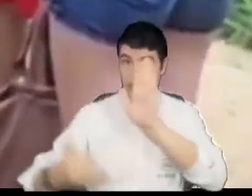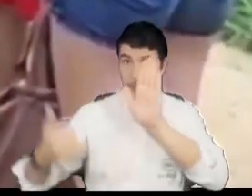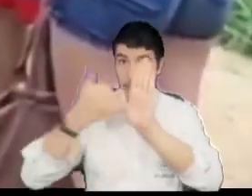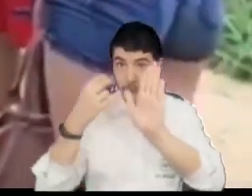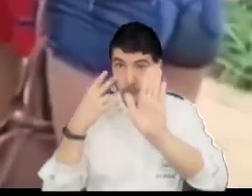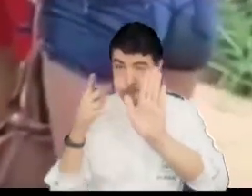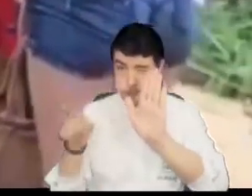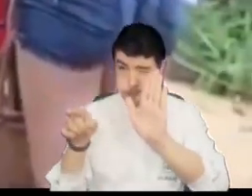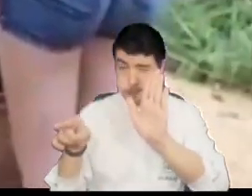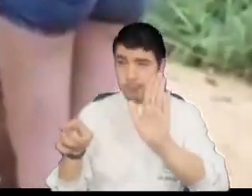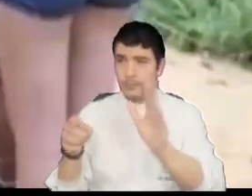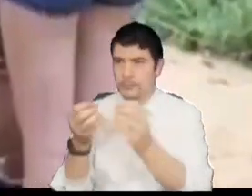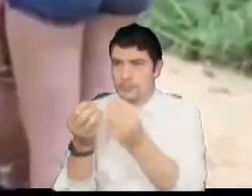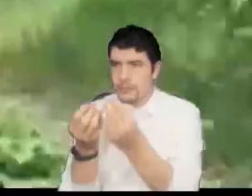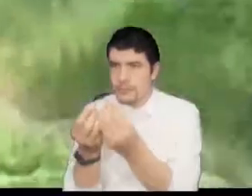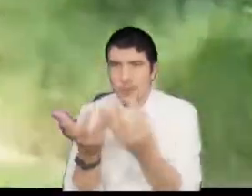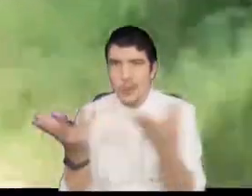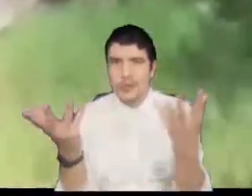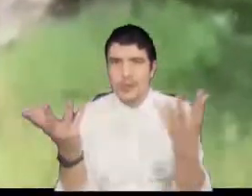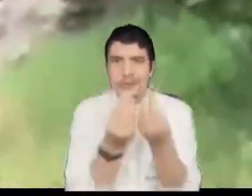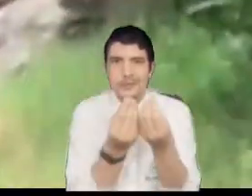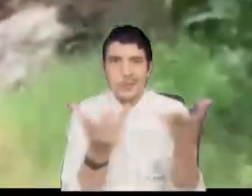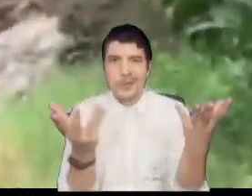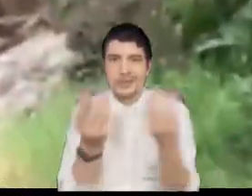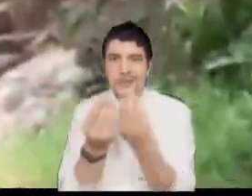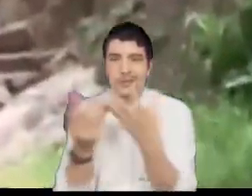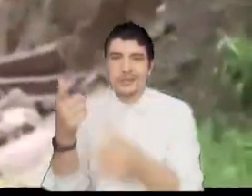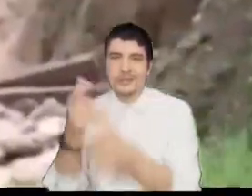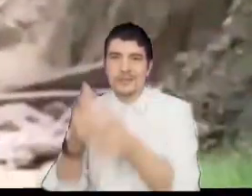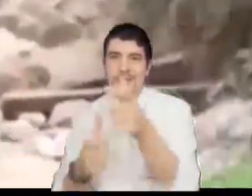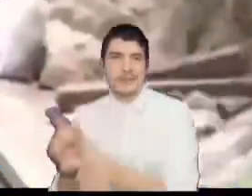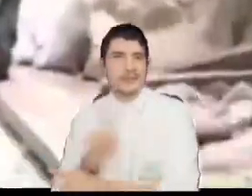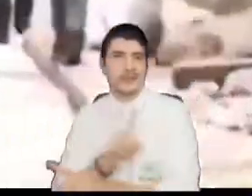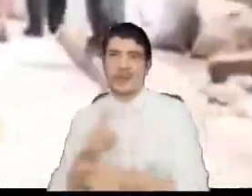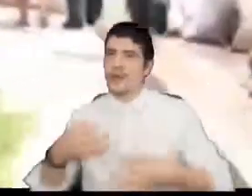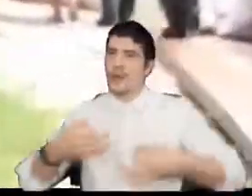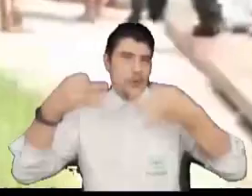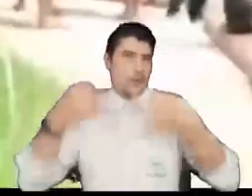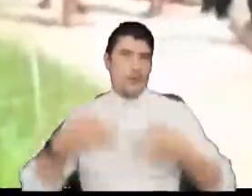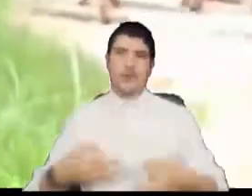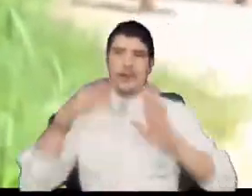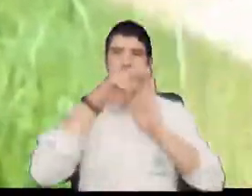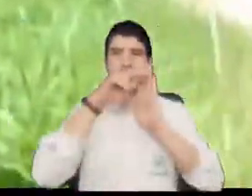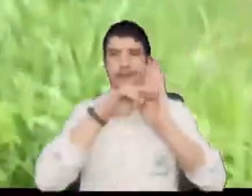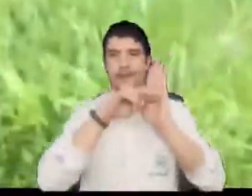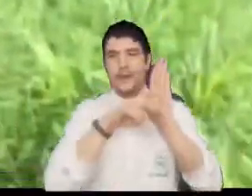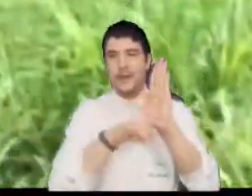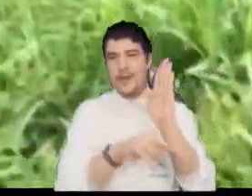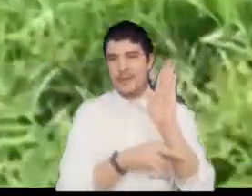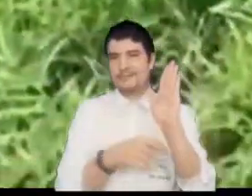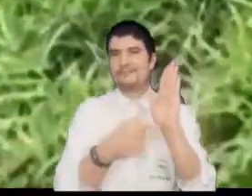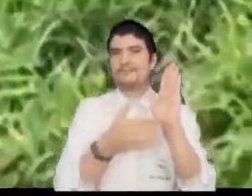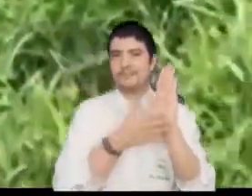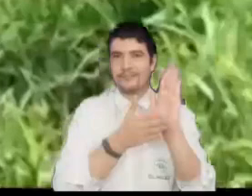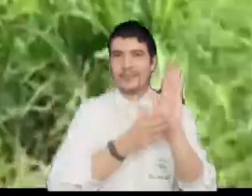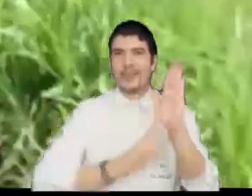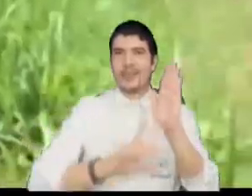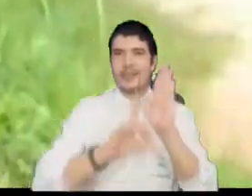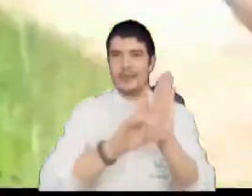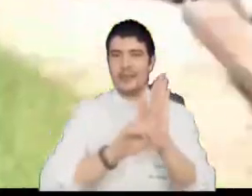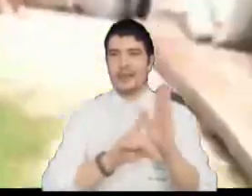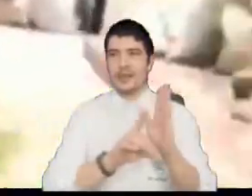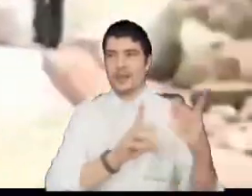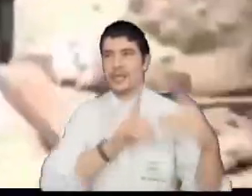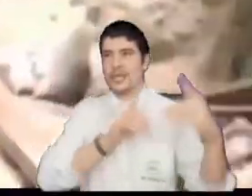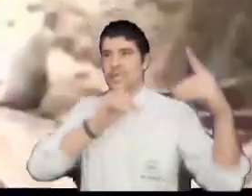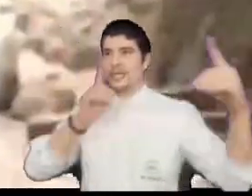la cantidad de personas que han violado el toque de queda y han pasado por alto el decreto del Gobierno Nacional del Aislamiento Preventivo